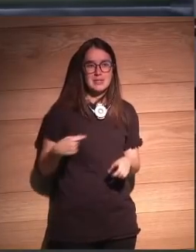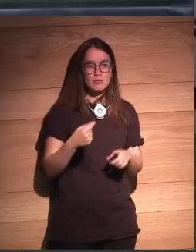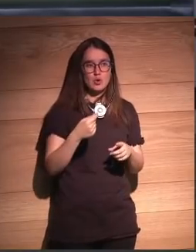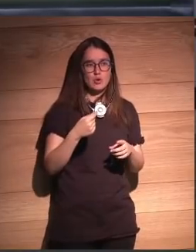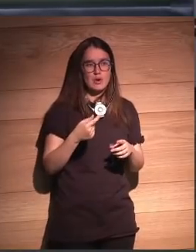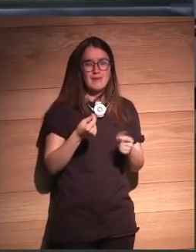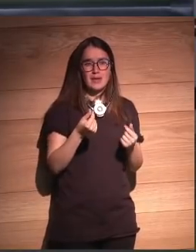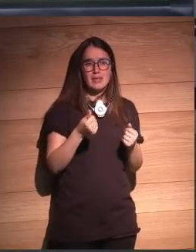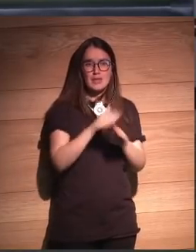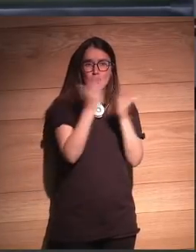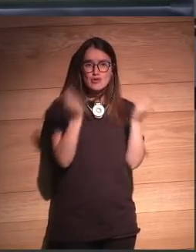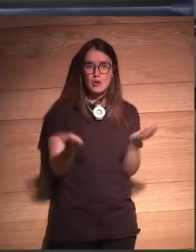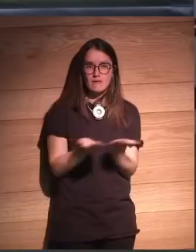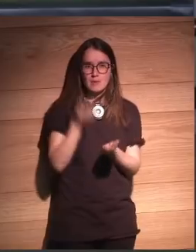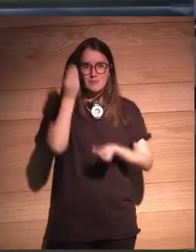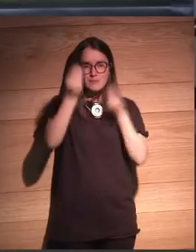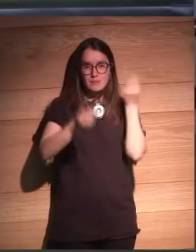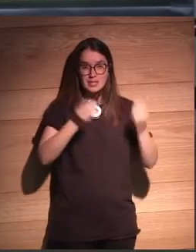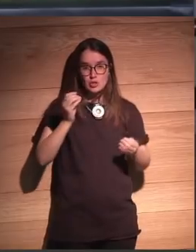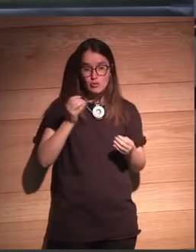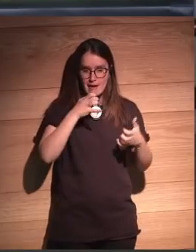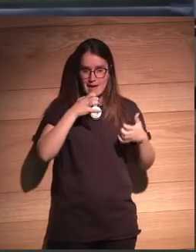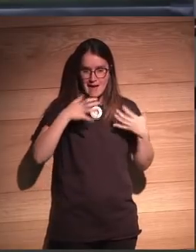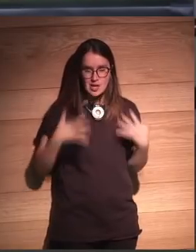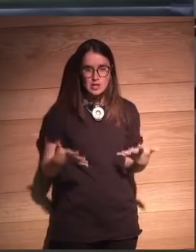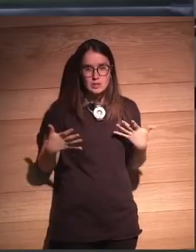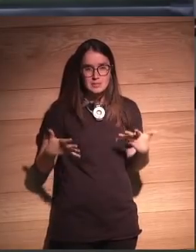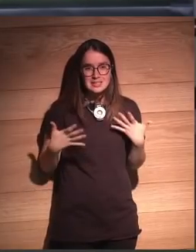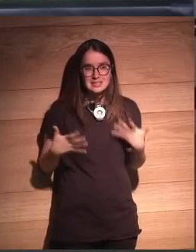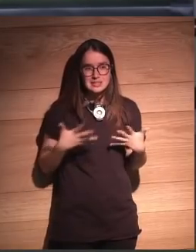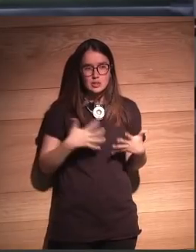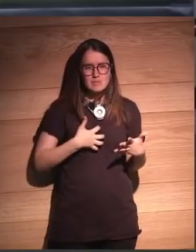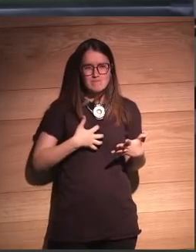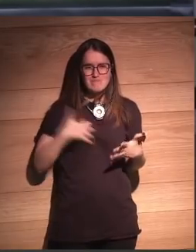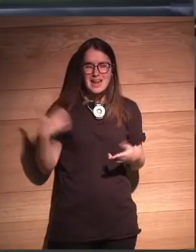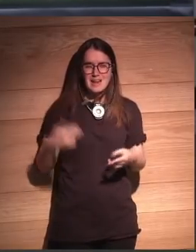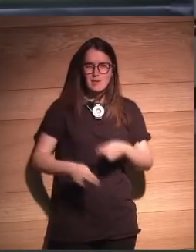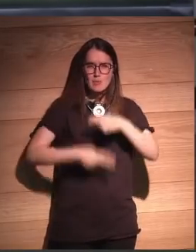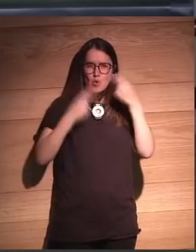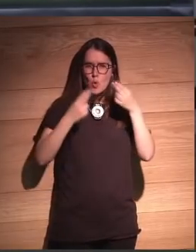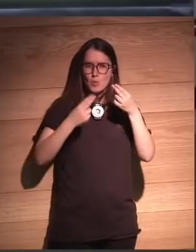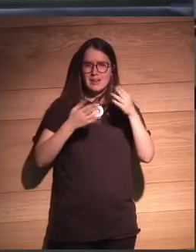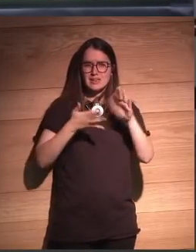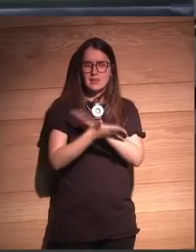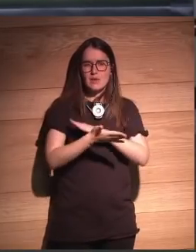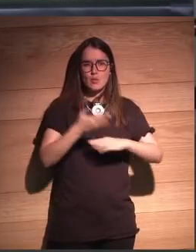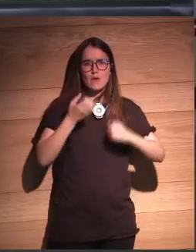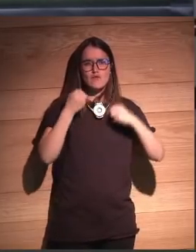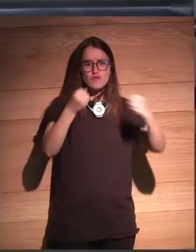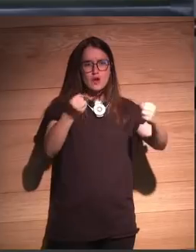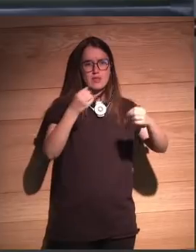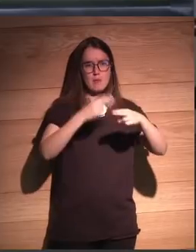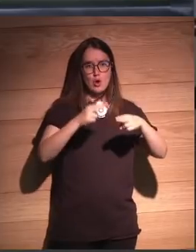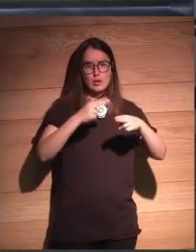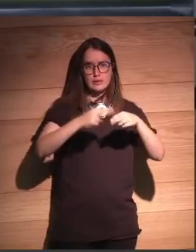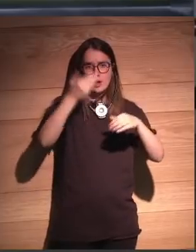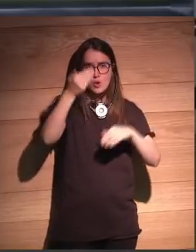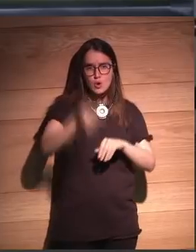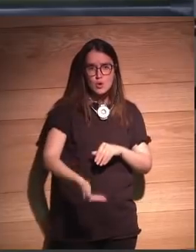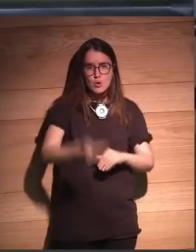global. Así que creo que en el clima actual, donde la rabia pública es una fuerza política importante,